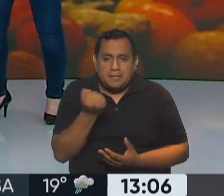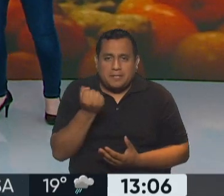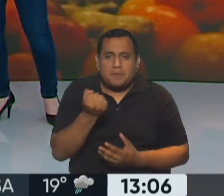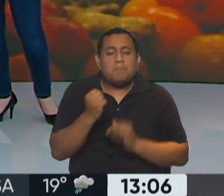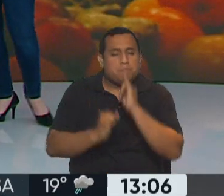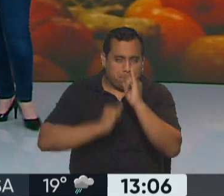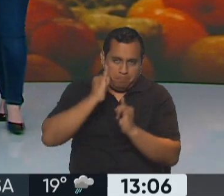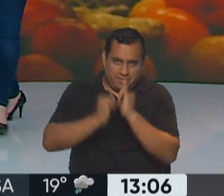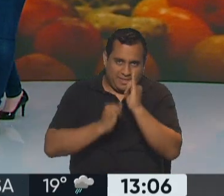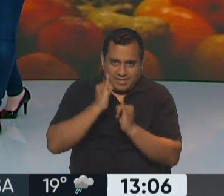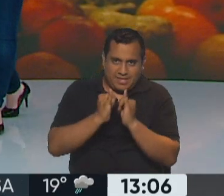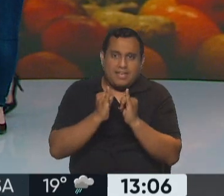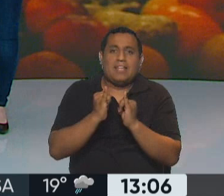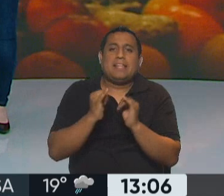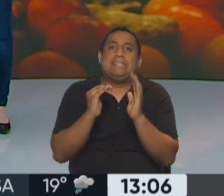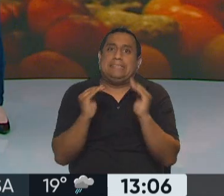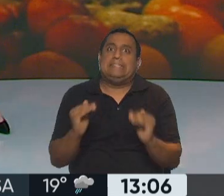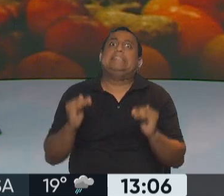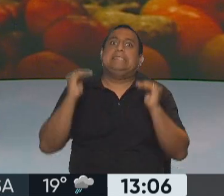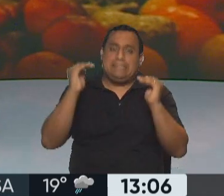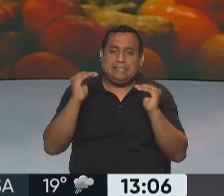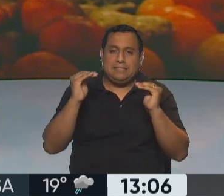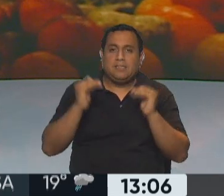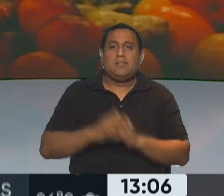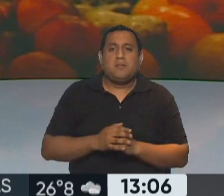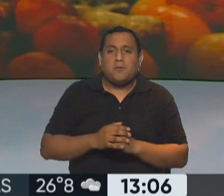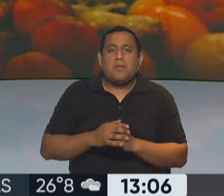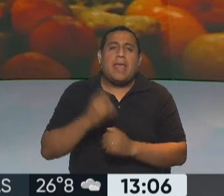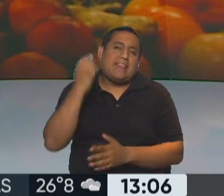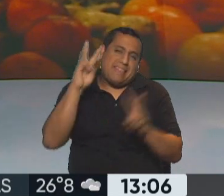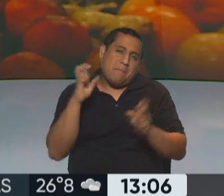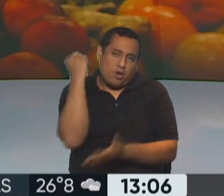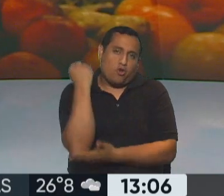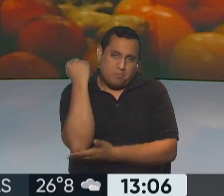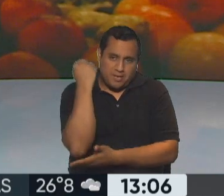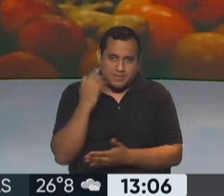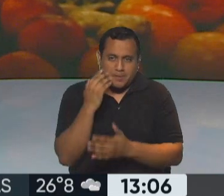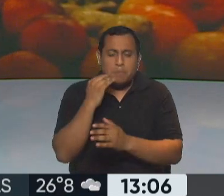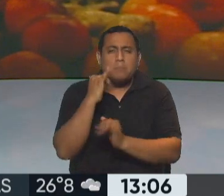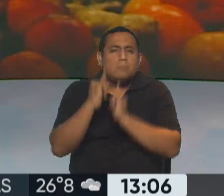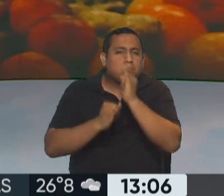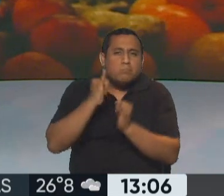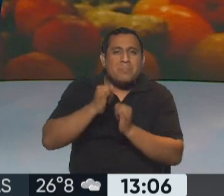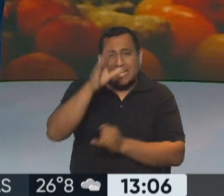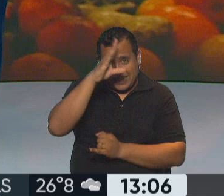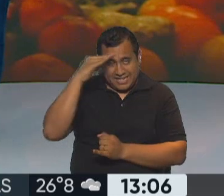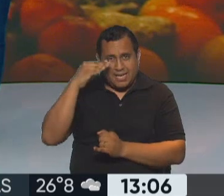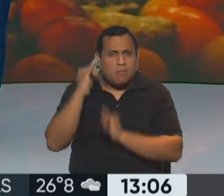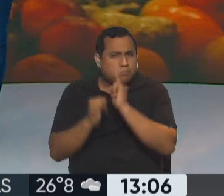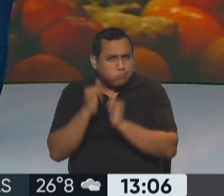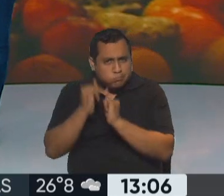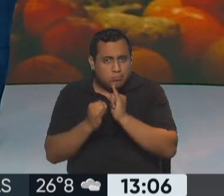un nivel más, subimos el nivel en el juego de la economía Y nos metemos en lo que Cristina dijo. Cristina habló